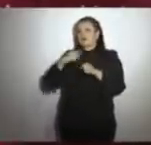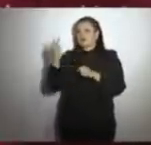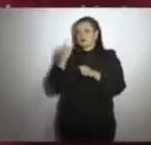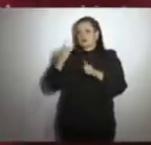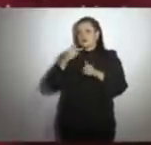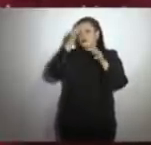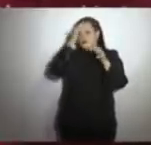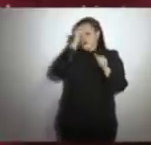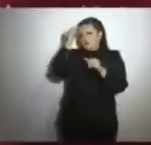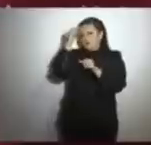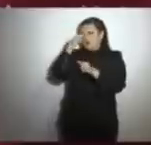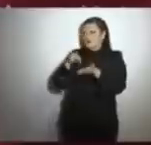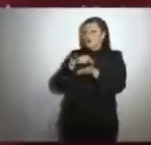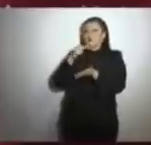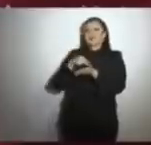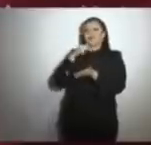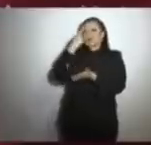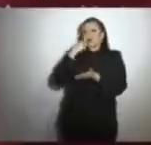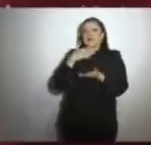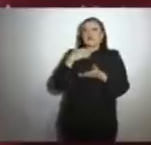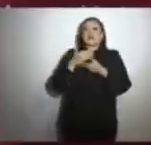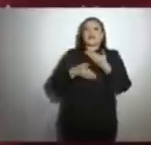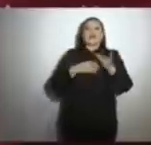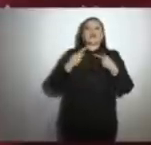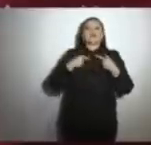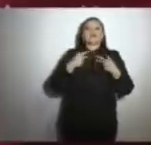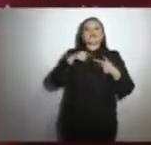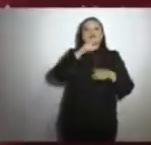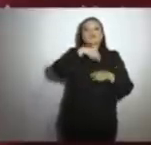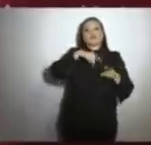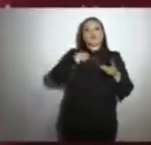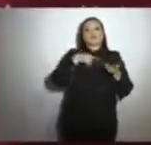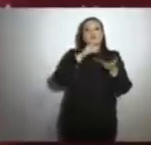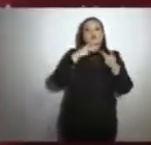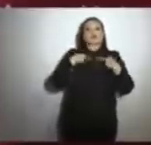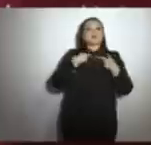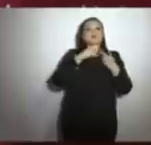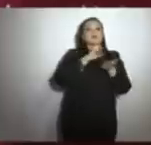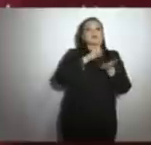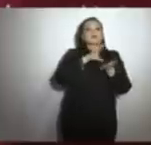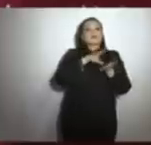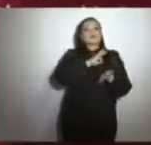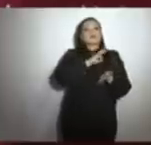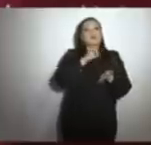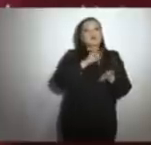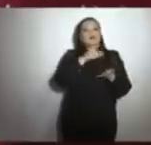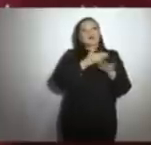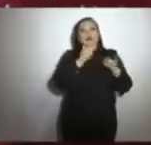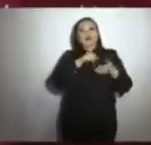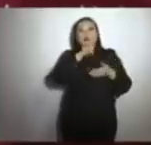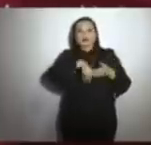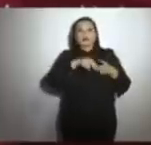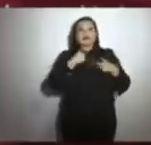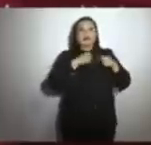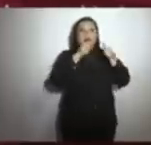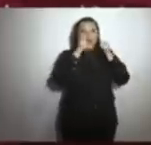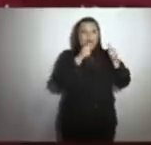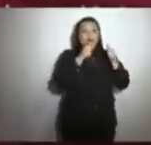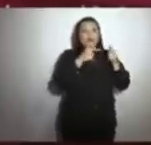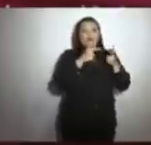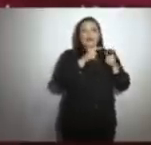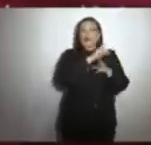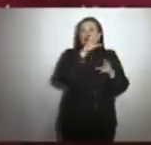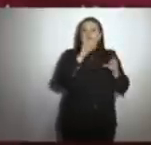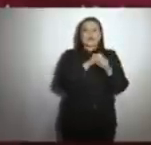caminar juntos para que la pensión para personas con discapacidad sea una pensión de carácter universal, es